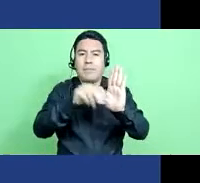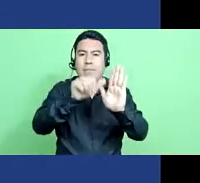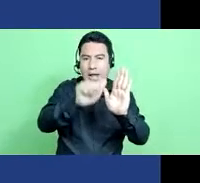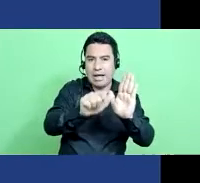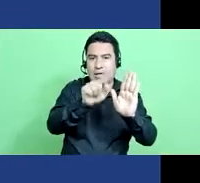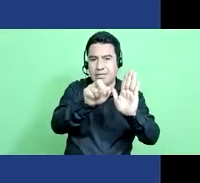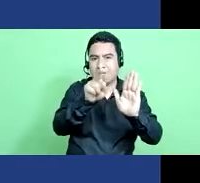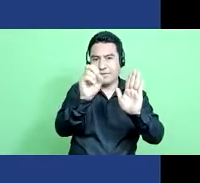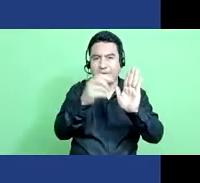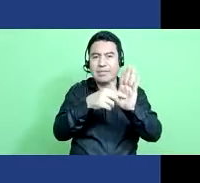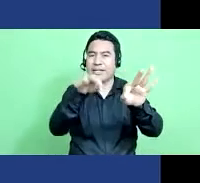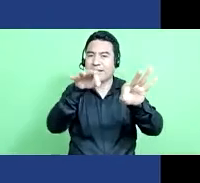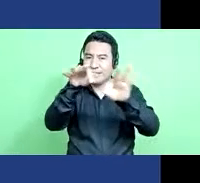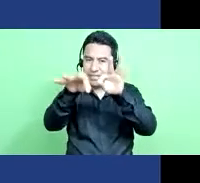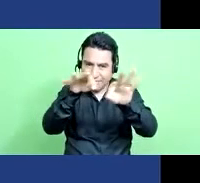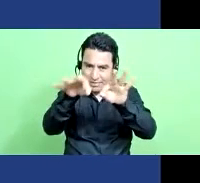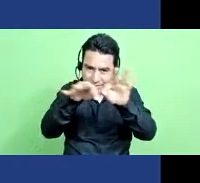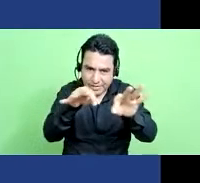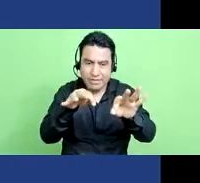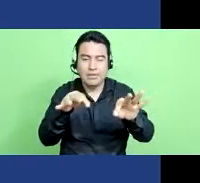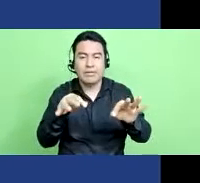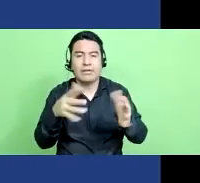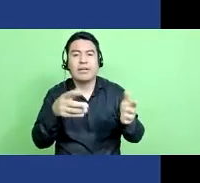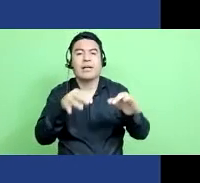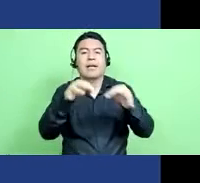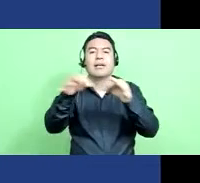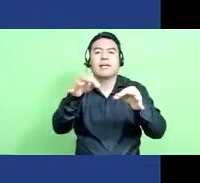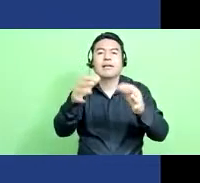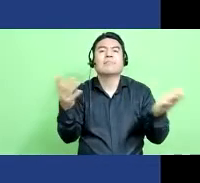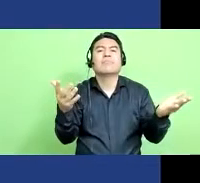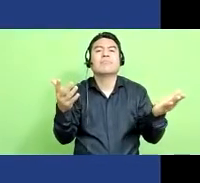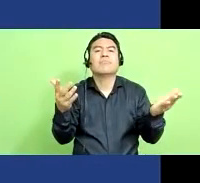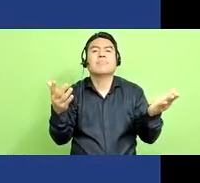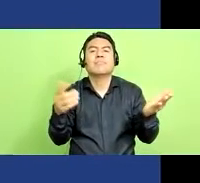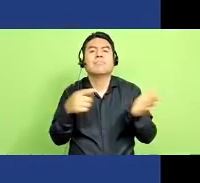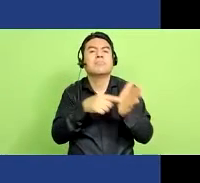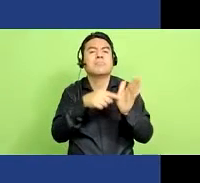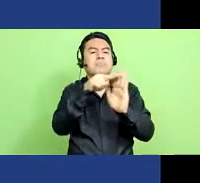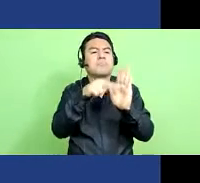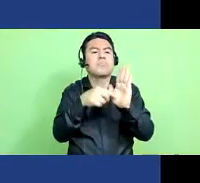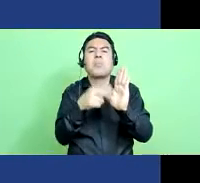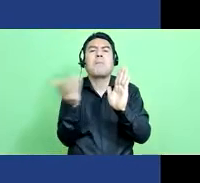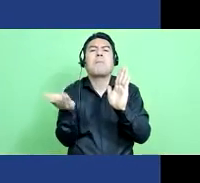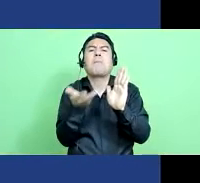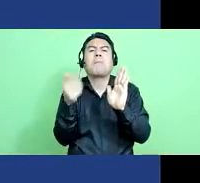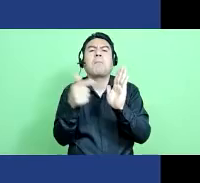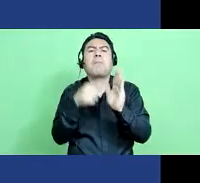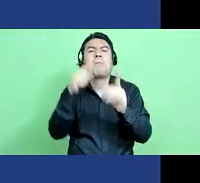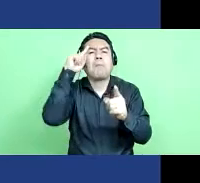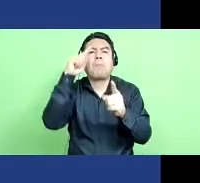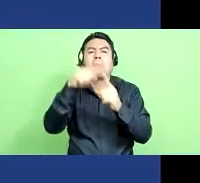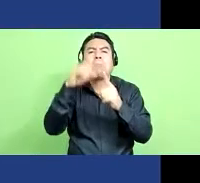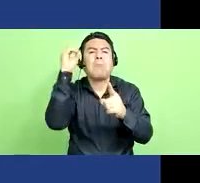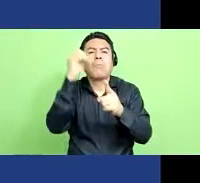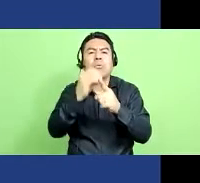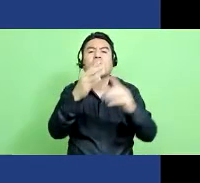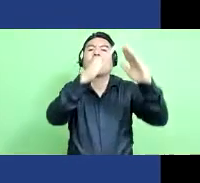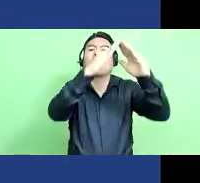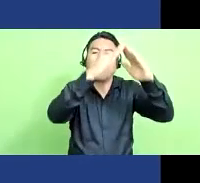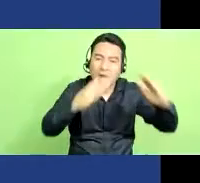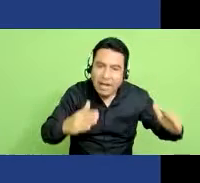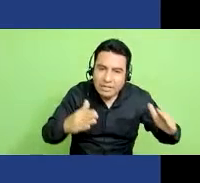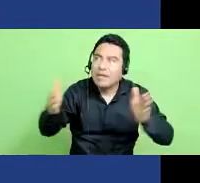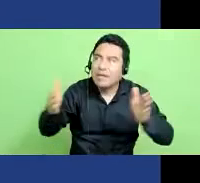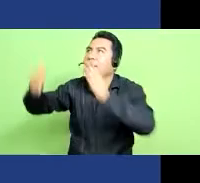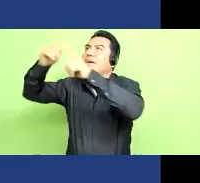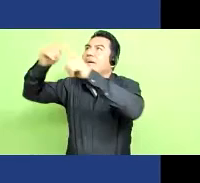como ya lo han aclarado el ámbito de aplicación a esta norma sólo su amplificación es en edificaciones no